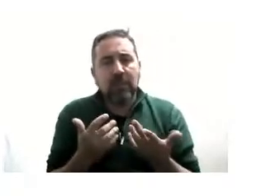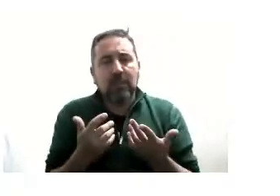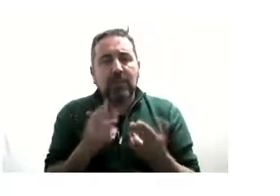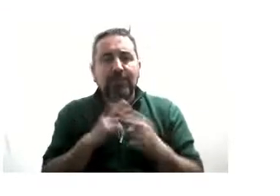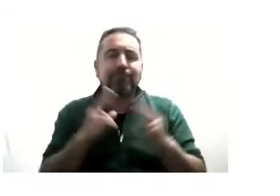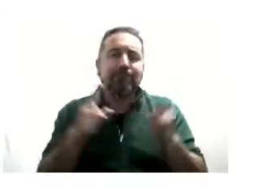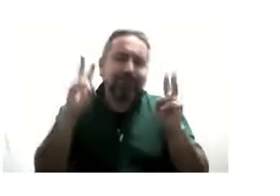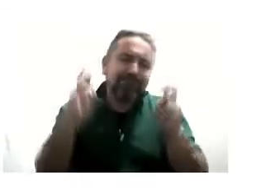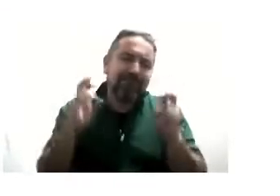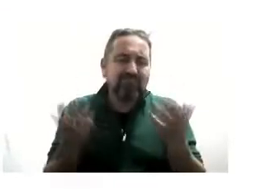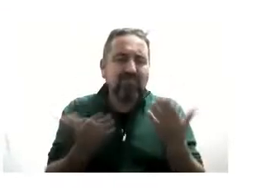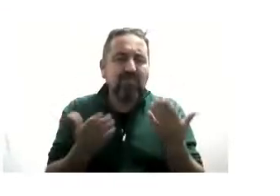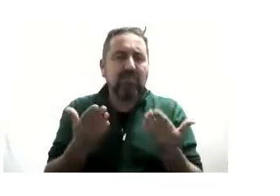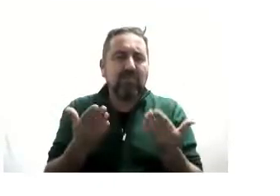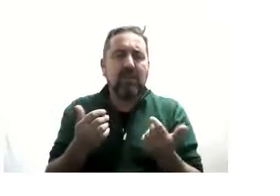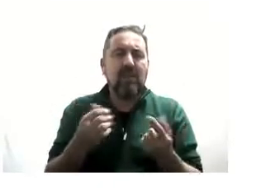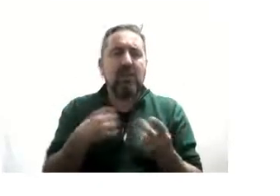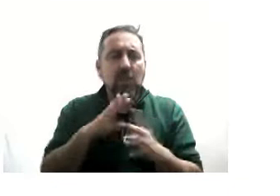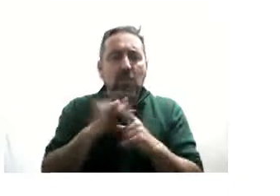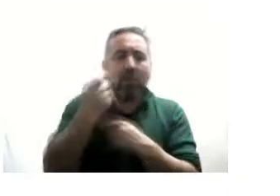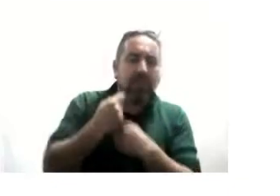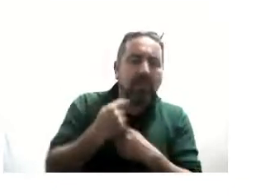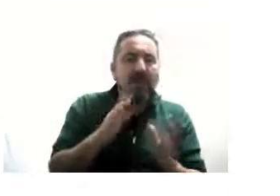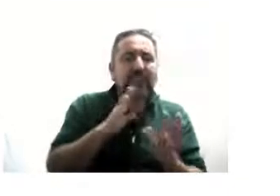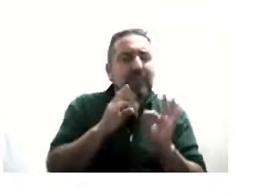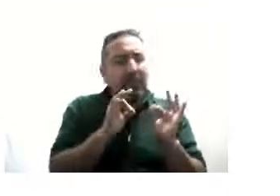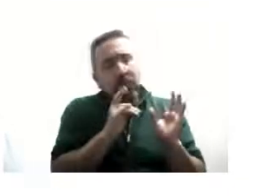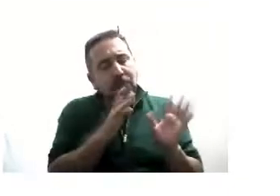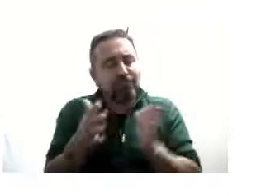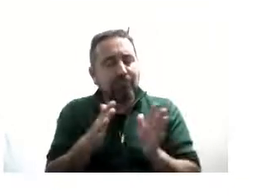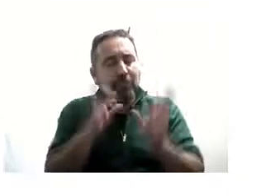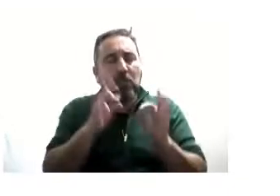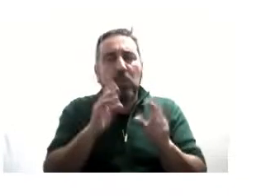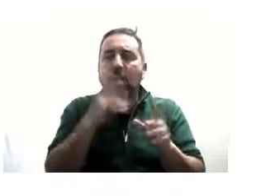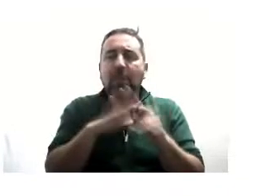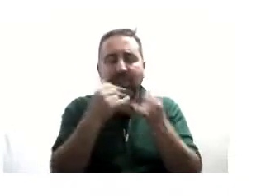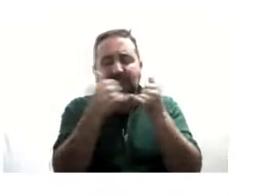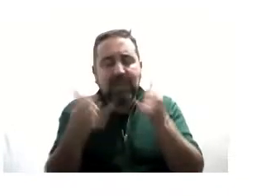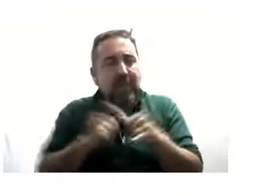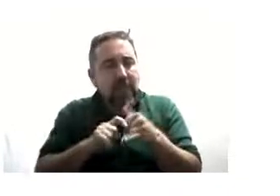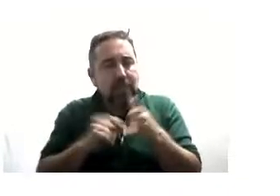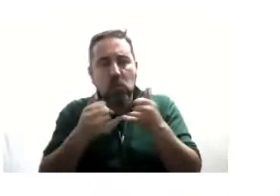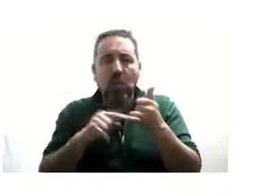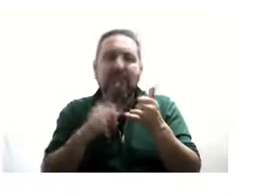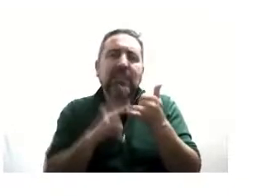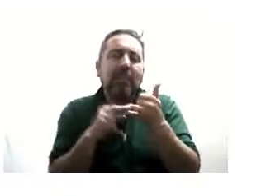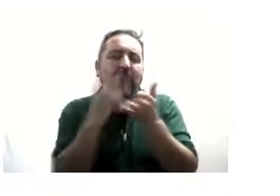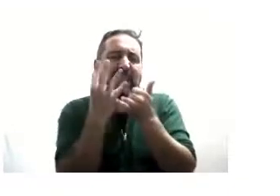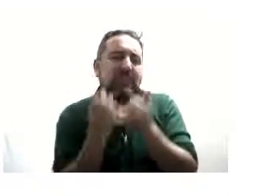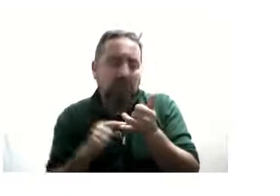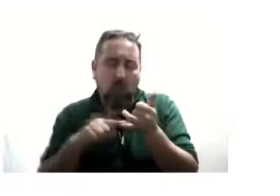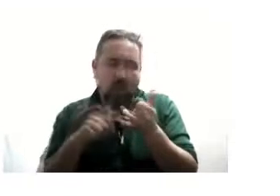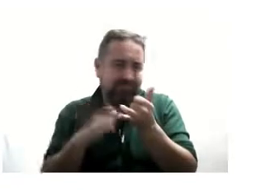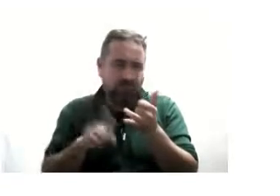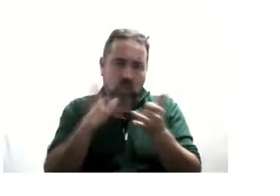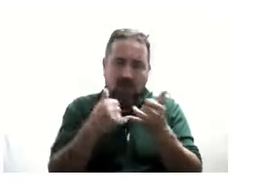Son lesiones bilaterales del nervio auditivo, pero en los que no está totalmente resecado, bien por una cirugía, por un traumatismo, cuando no es